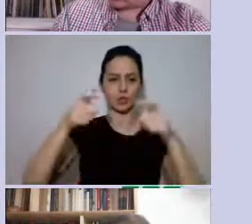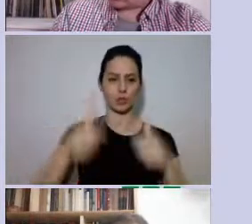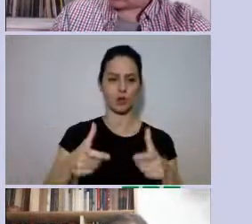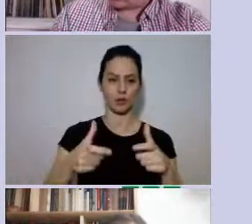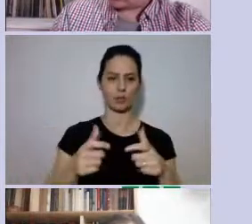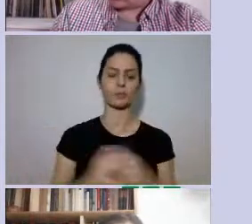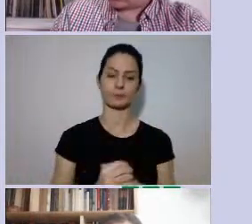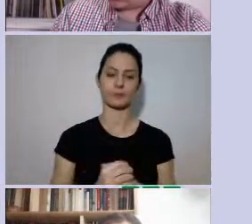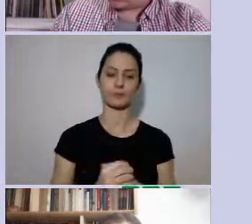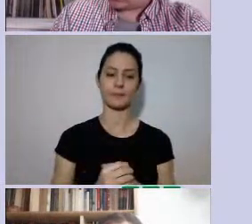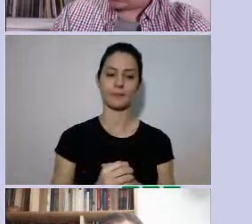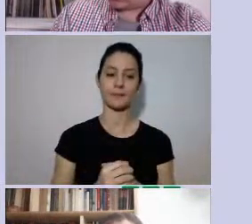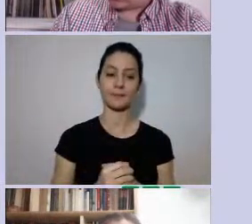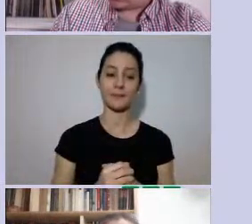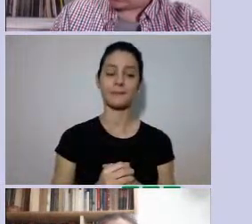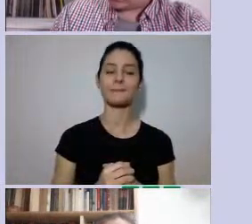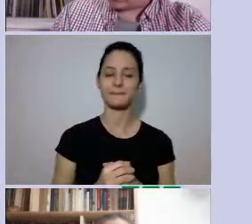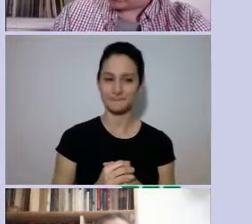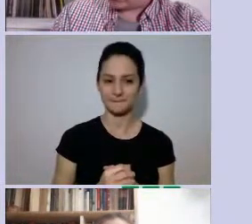Bien, bastante amplio.